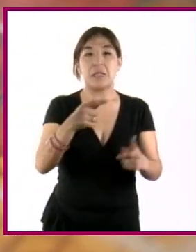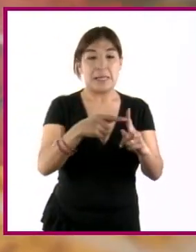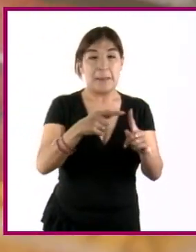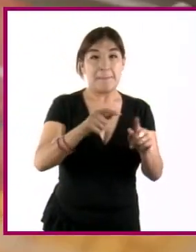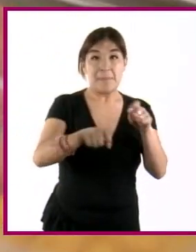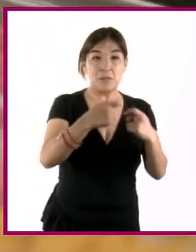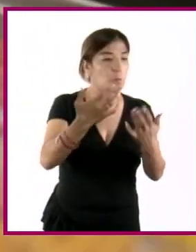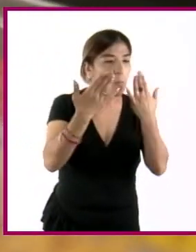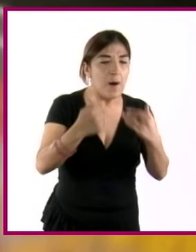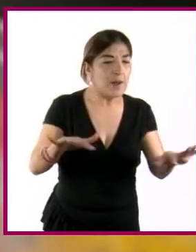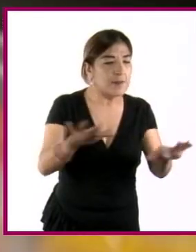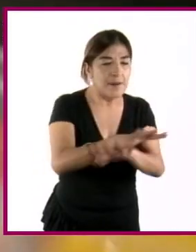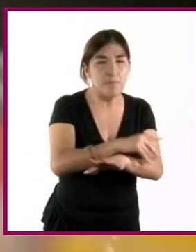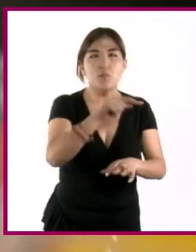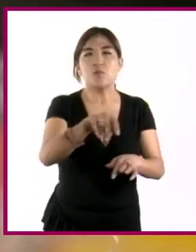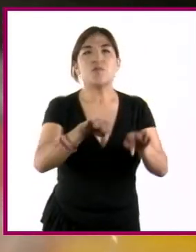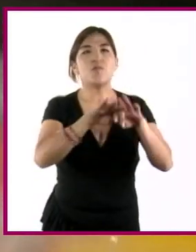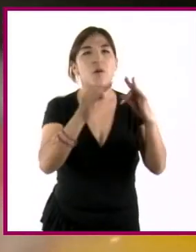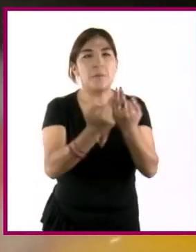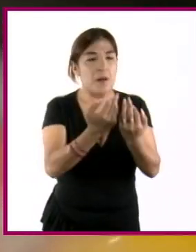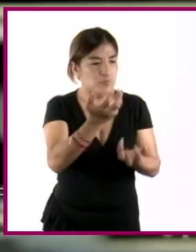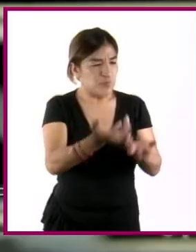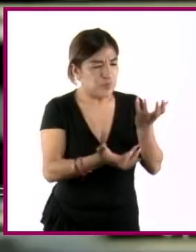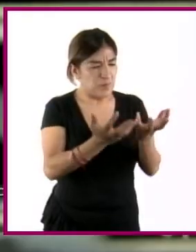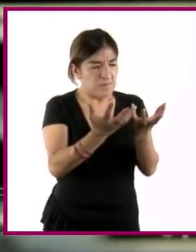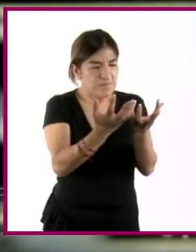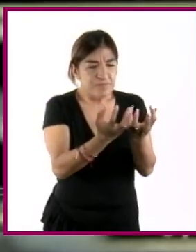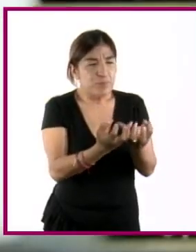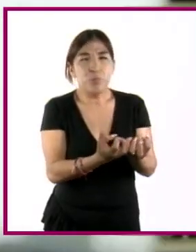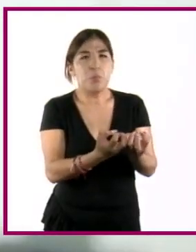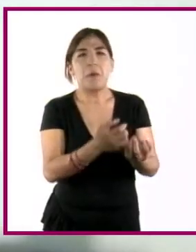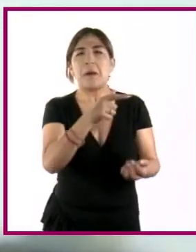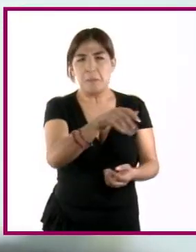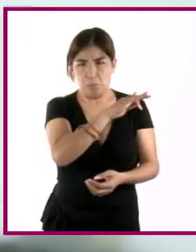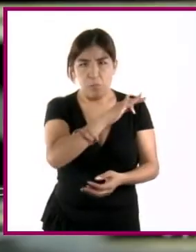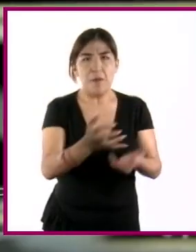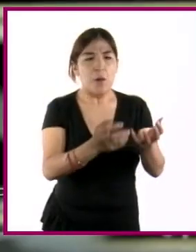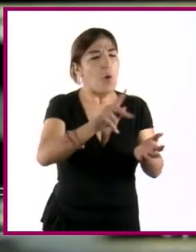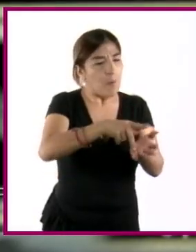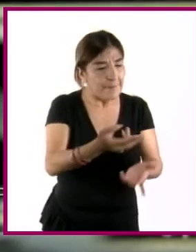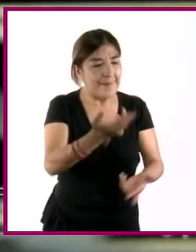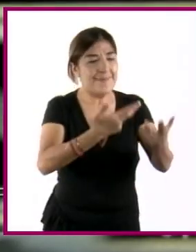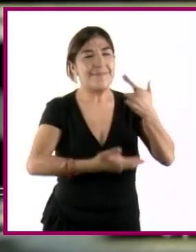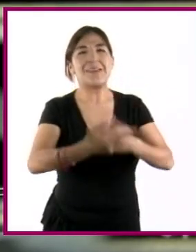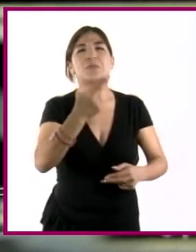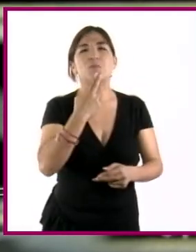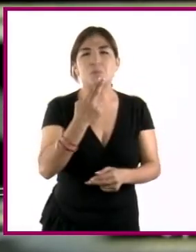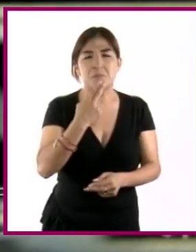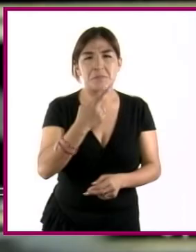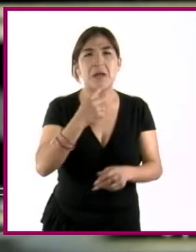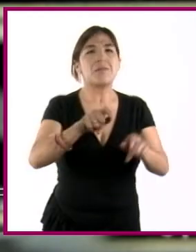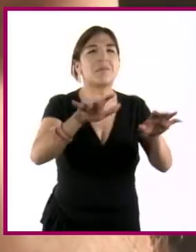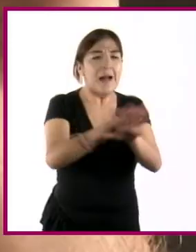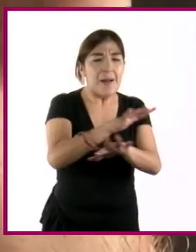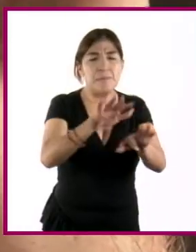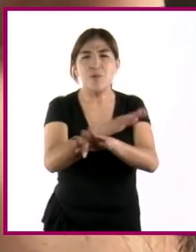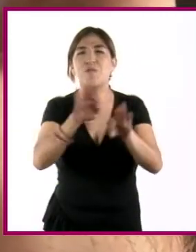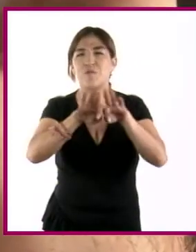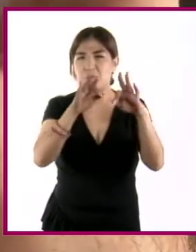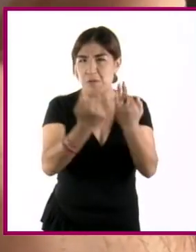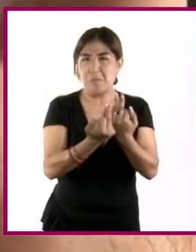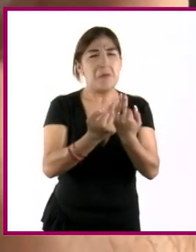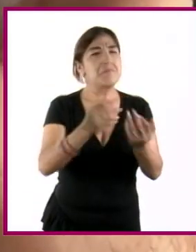en su estructura química durante el calentamiento. Se pueden calentar y volver a moldear cuantas veces se desee.